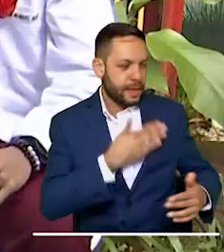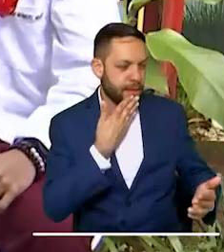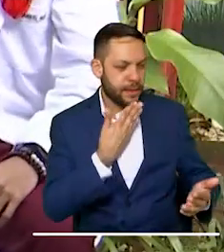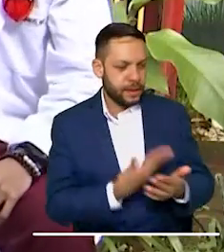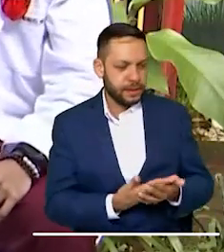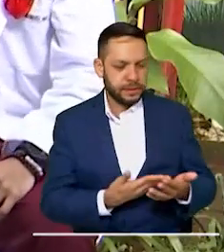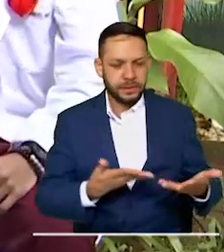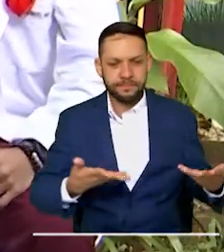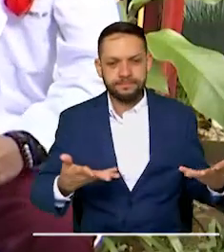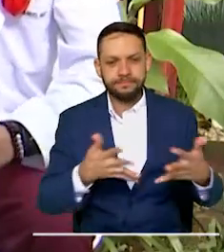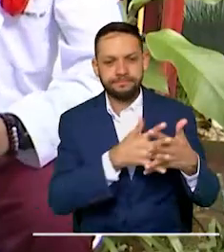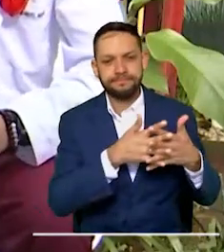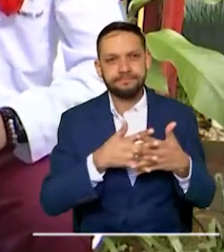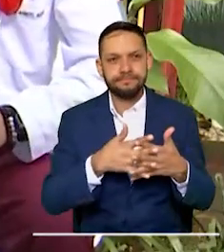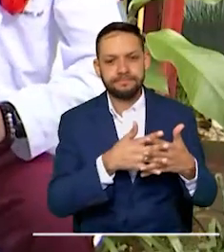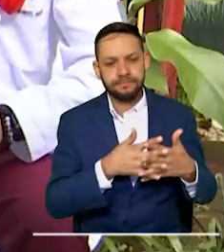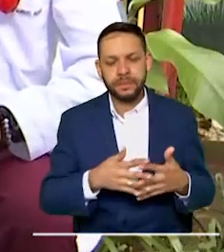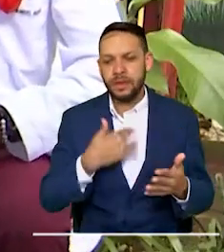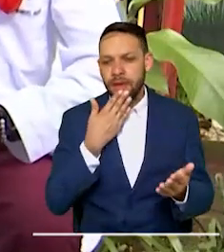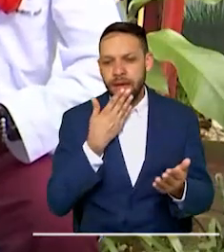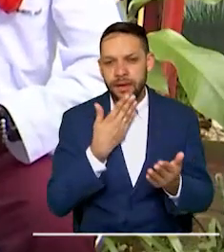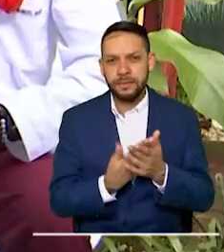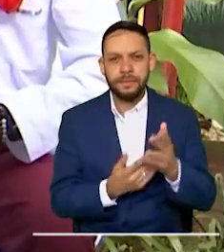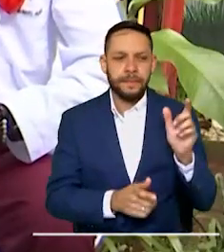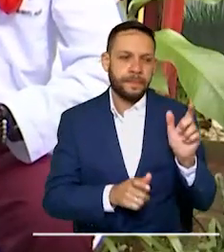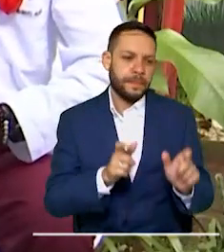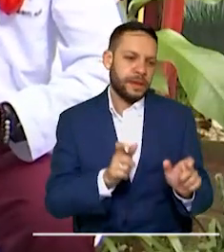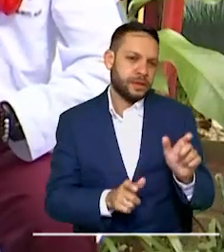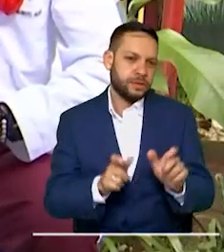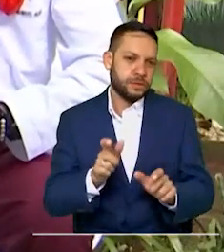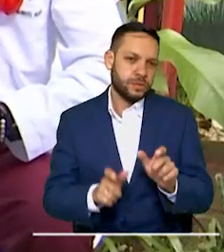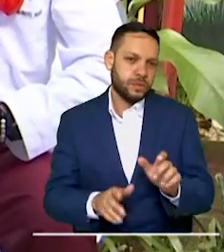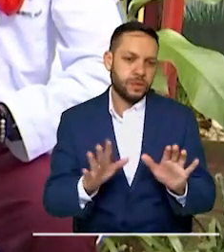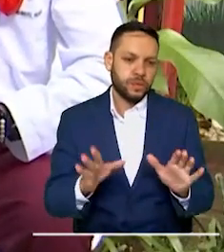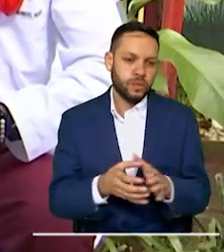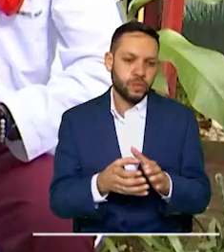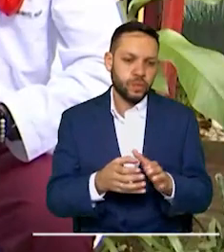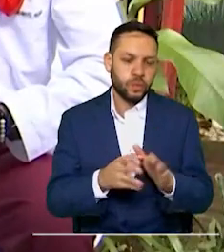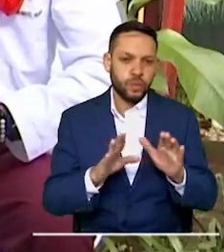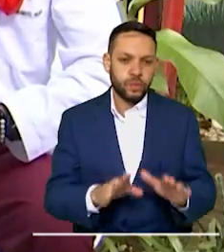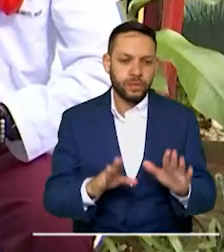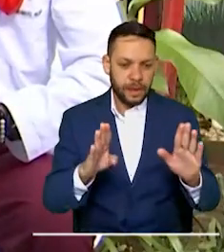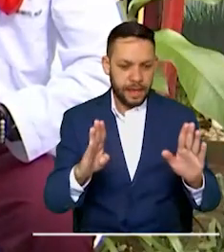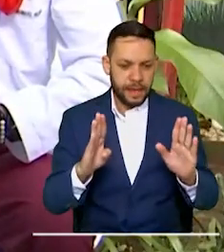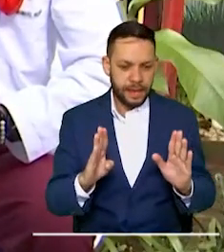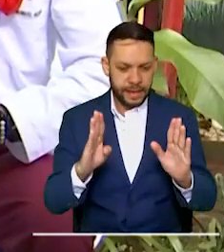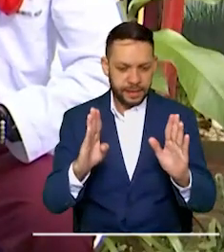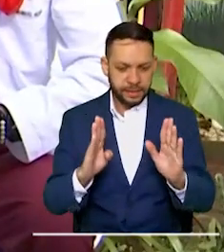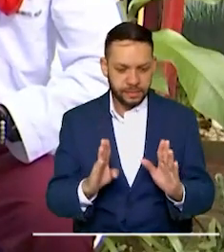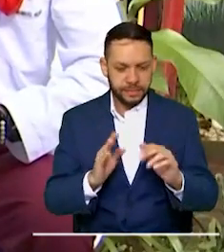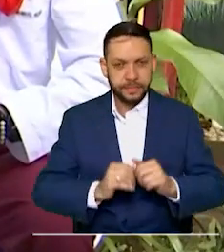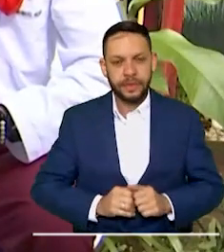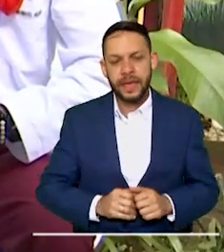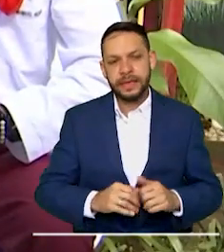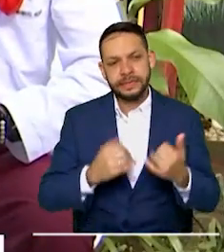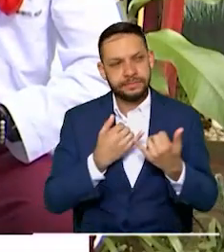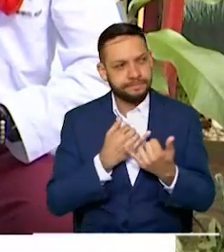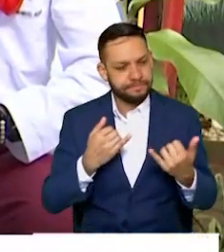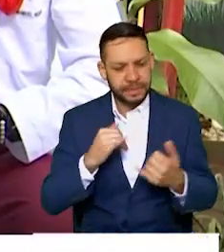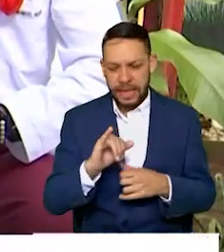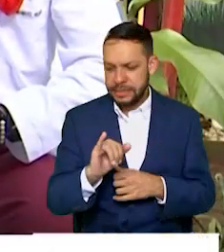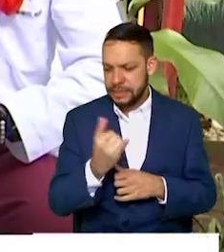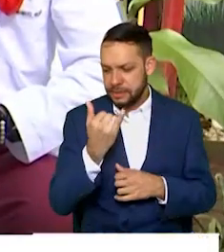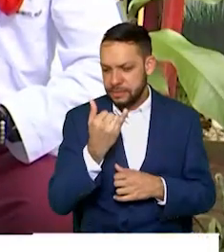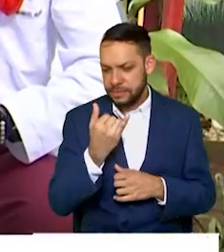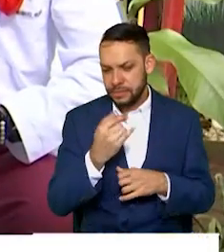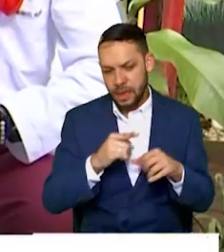Esteban, por la invitación y gracias a todas las personas que en este momento nos están viendo. Sí, en realidad las